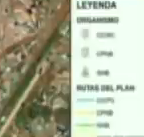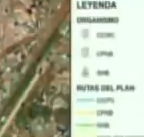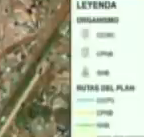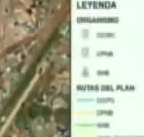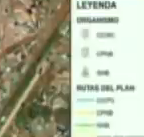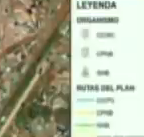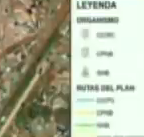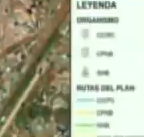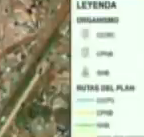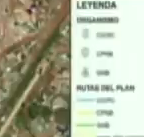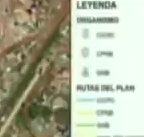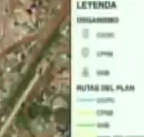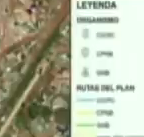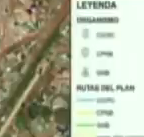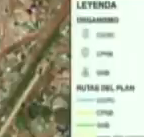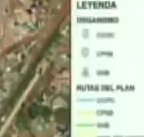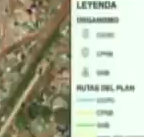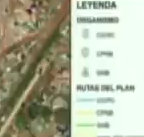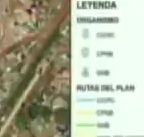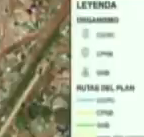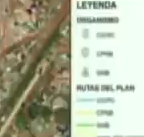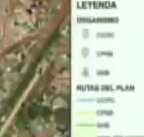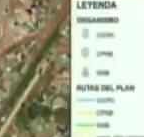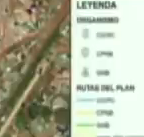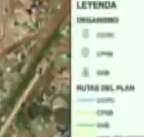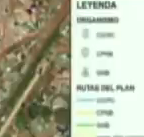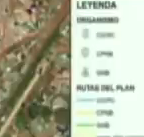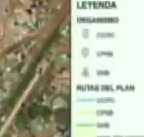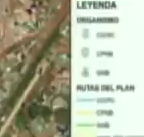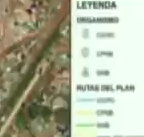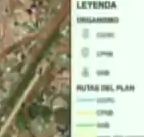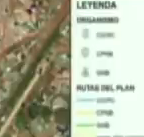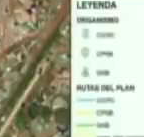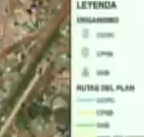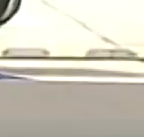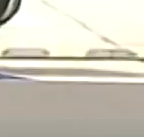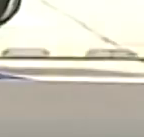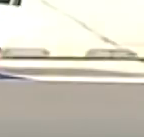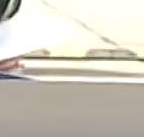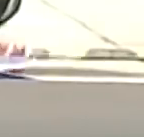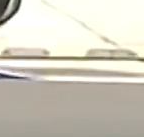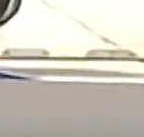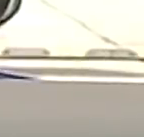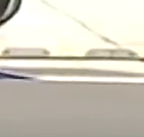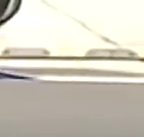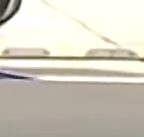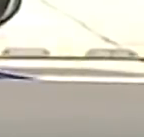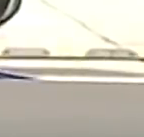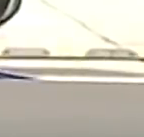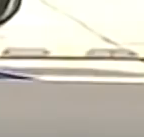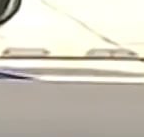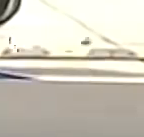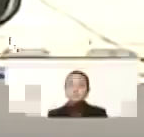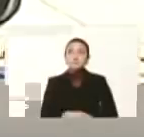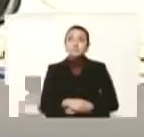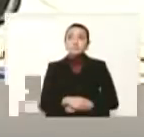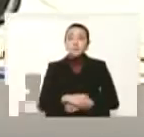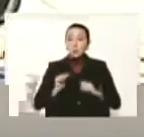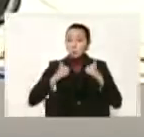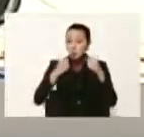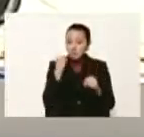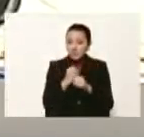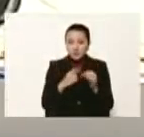sangre fría. Así que nosotros comenzamos operación y vamos a los resultados